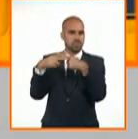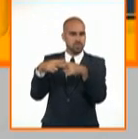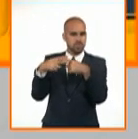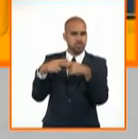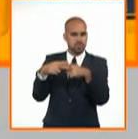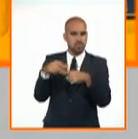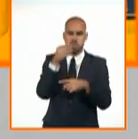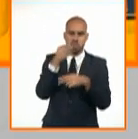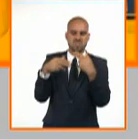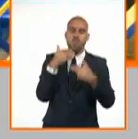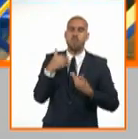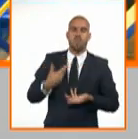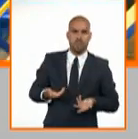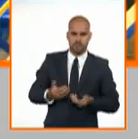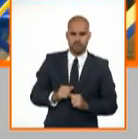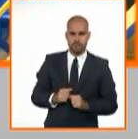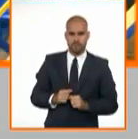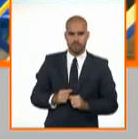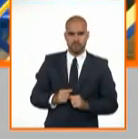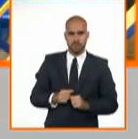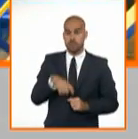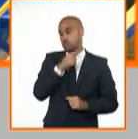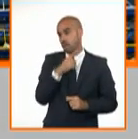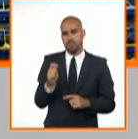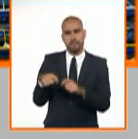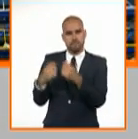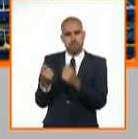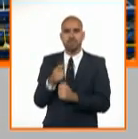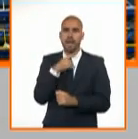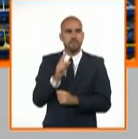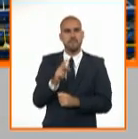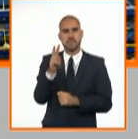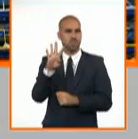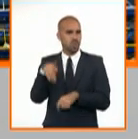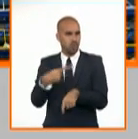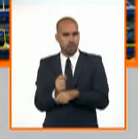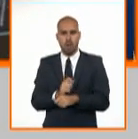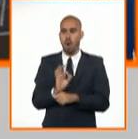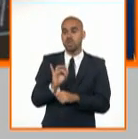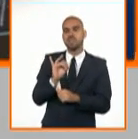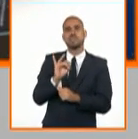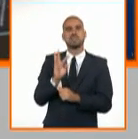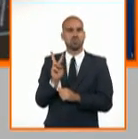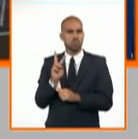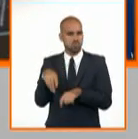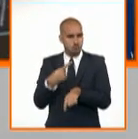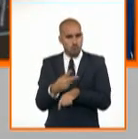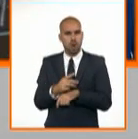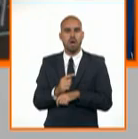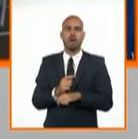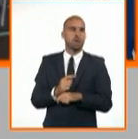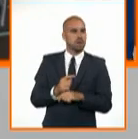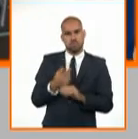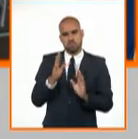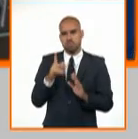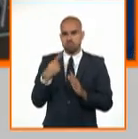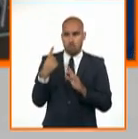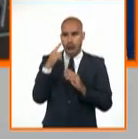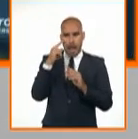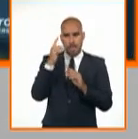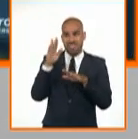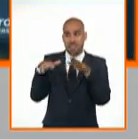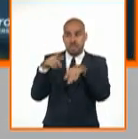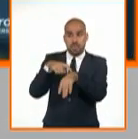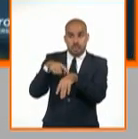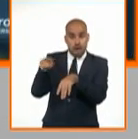bloques si el bloque sale por 24 horas si sale por 72 horas y sale por 96 si se va ajustando y cada